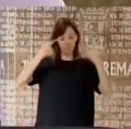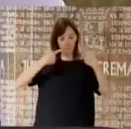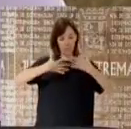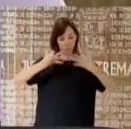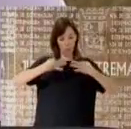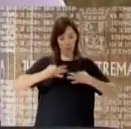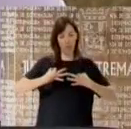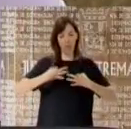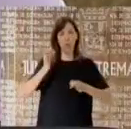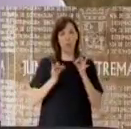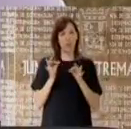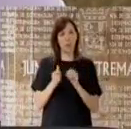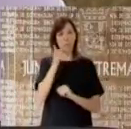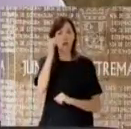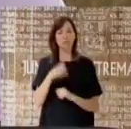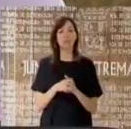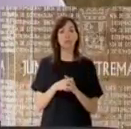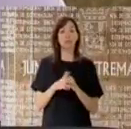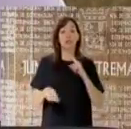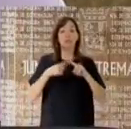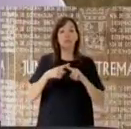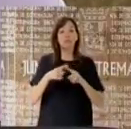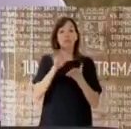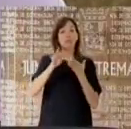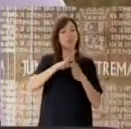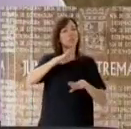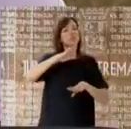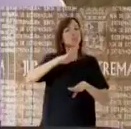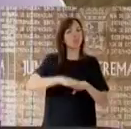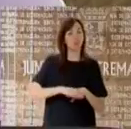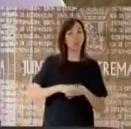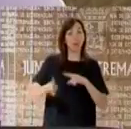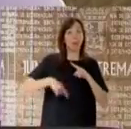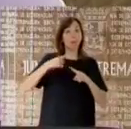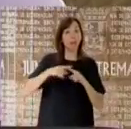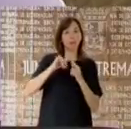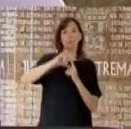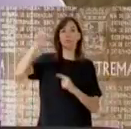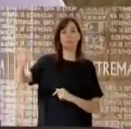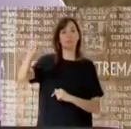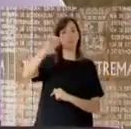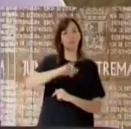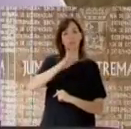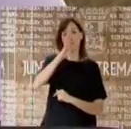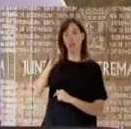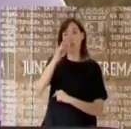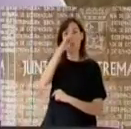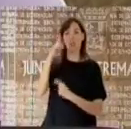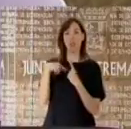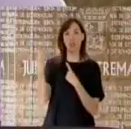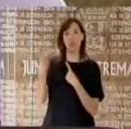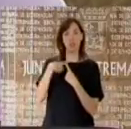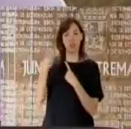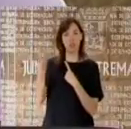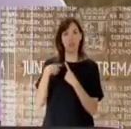jurídica, un mayor cumplimiento de las prestaciones y vuelos diarios directos a Madrid, ida y vuelta en el día. Los horarios